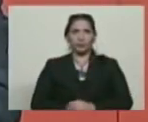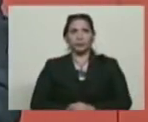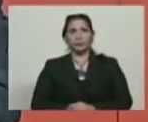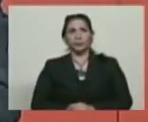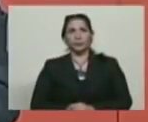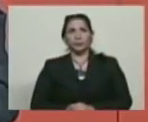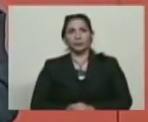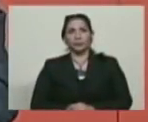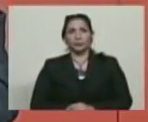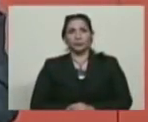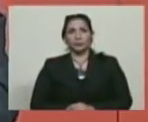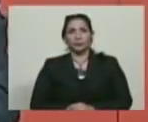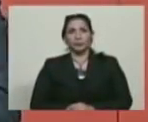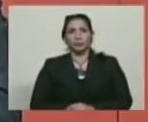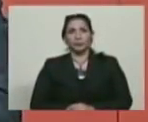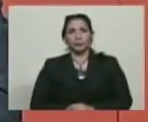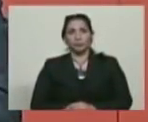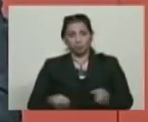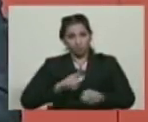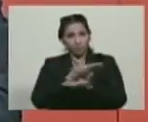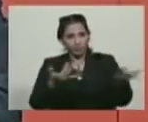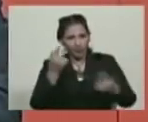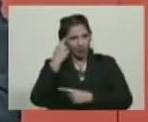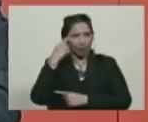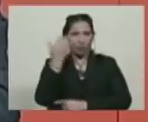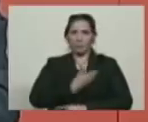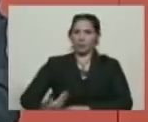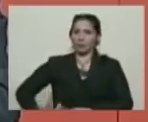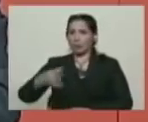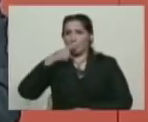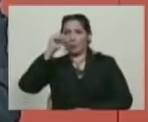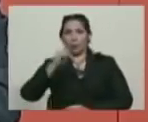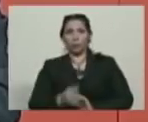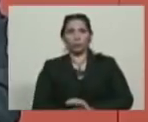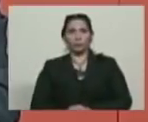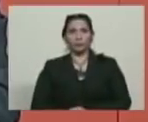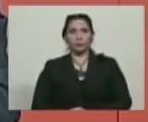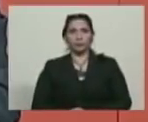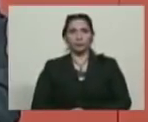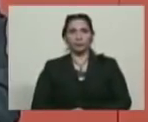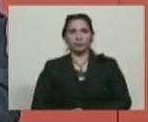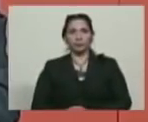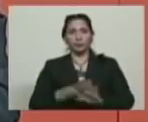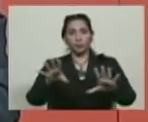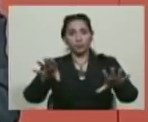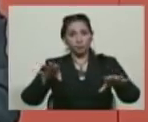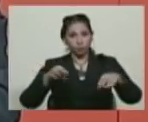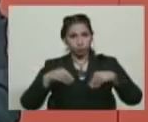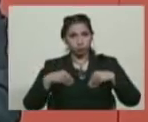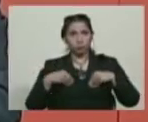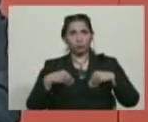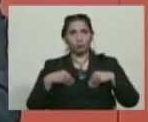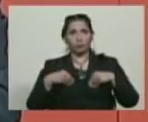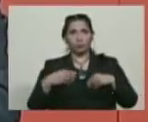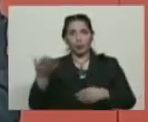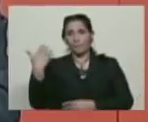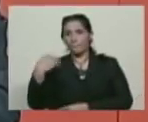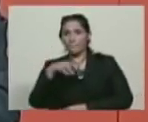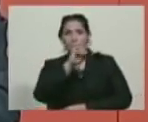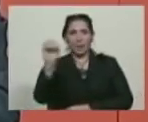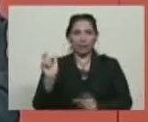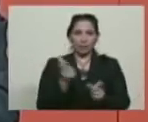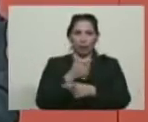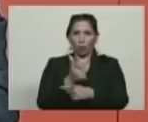en este sentido ustedes saben que el presidente nicolás maduro ha asumido desde el pasado 20 de agosto